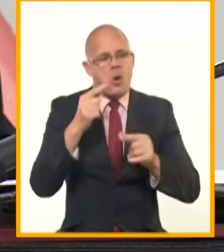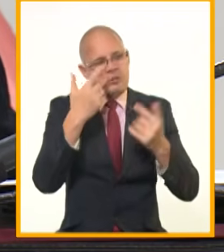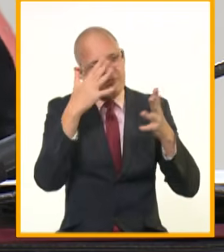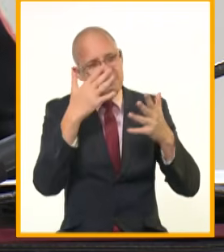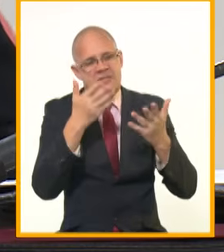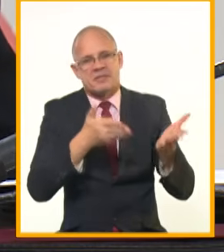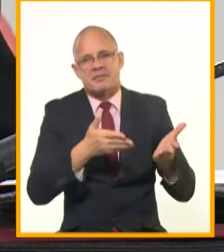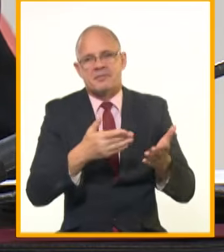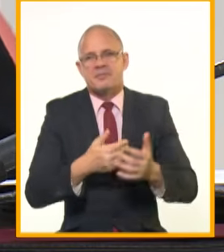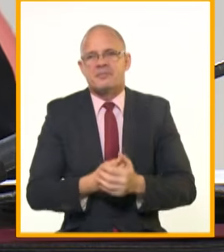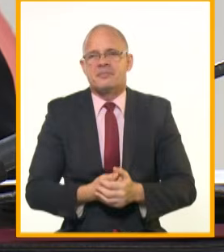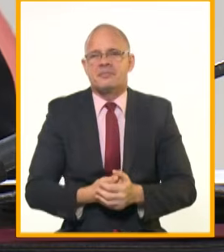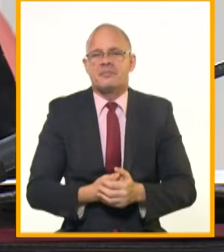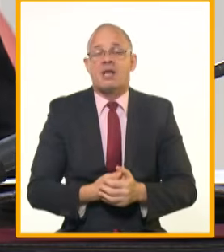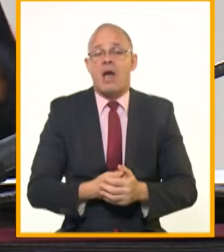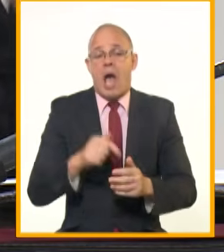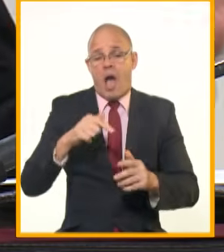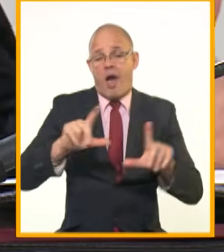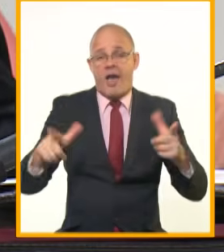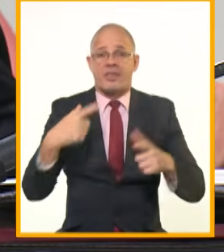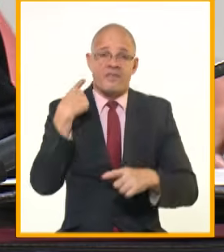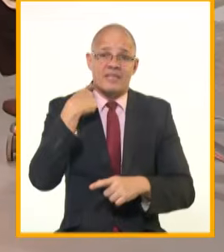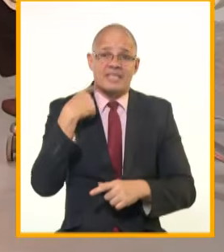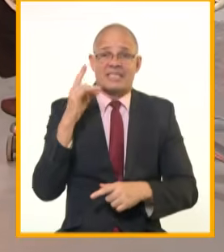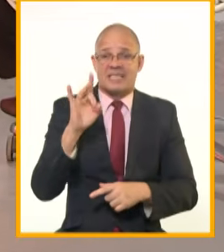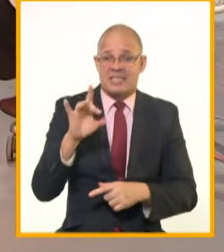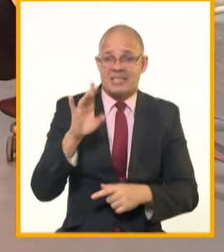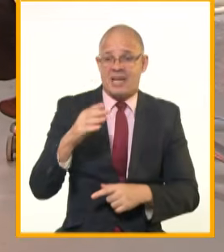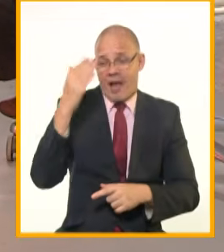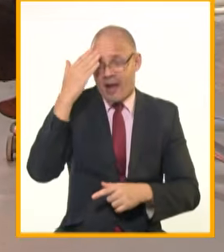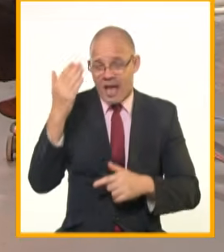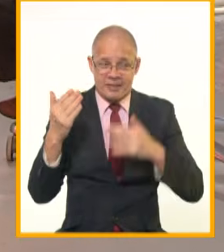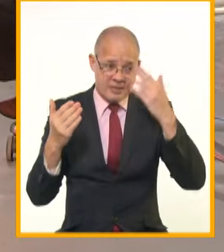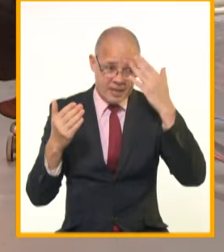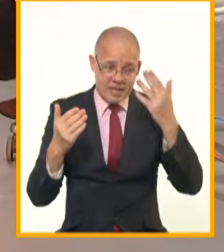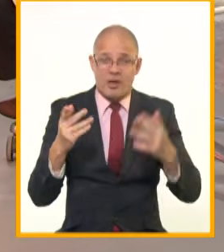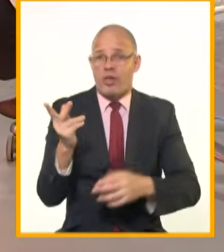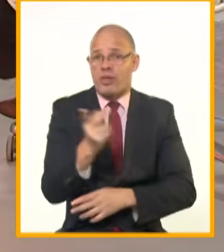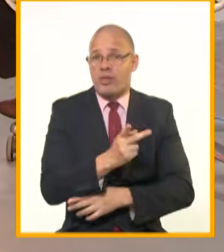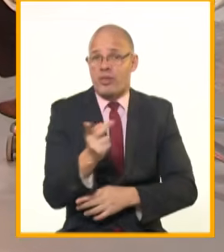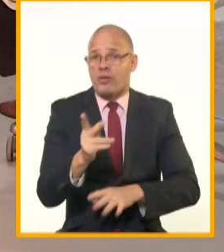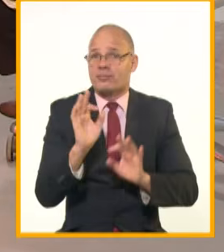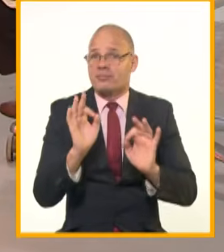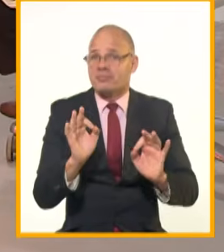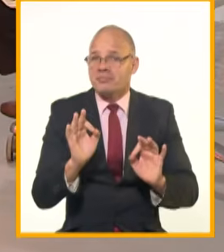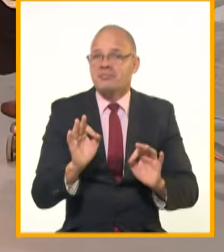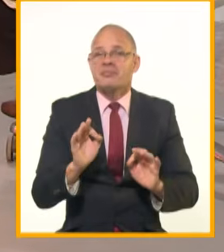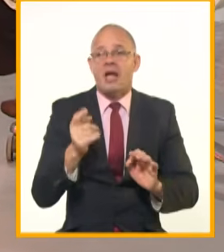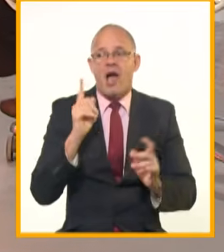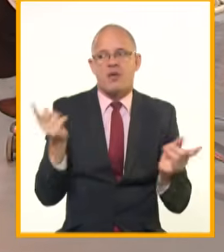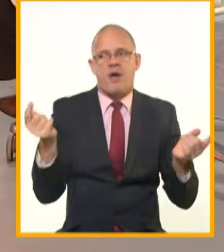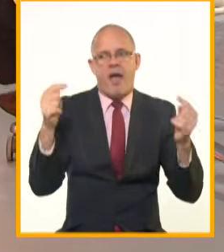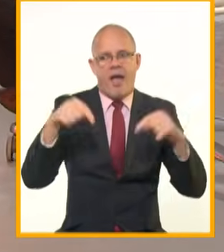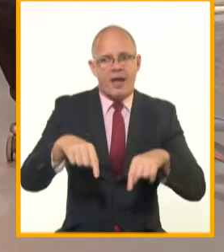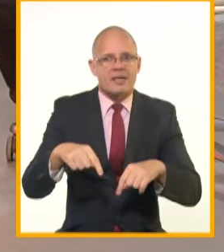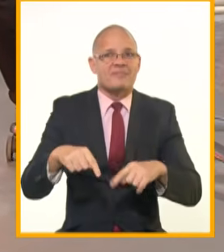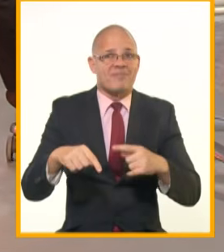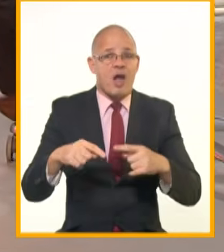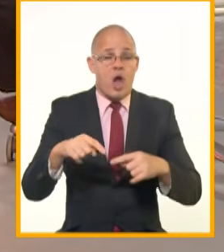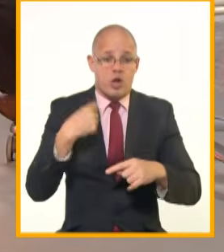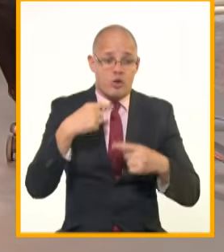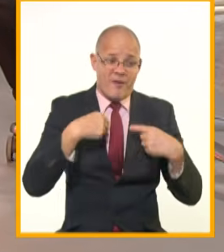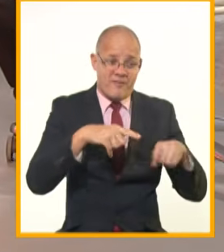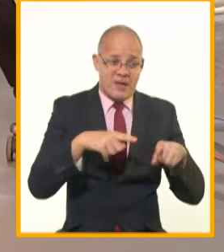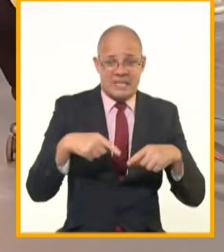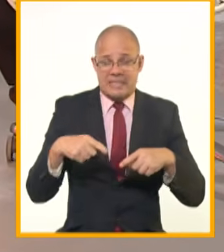este aniversario 15 de la provincia. Le agradezco mucho a los dos gobernadores haber tenido la gentileza de venir hasta nuestro estudio, ya que no pudimos ir a